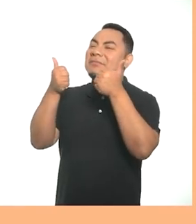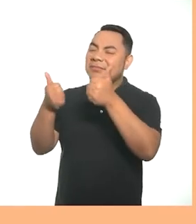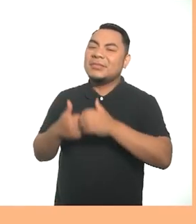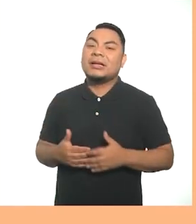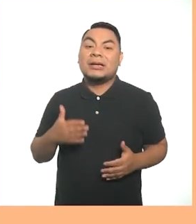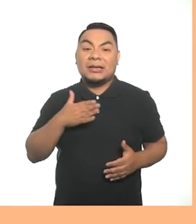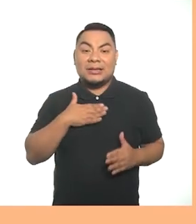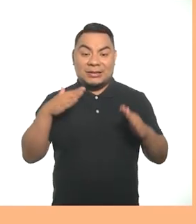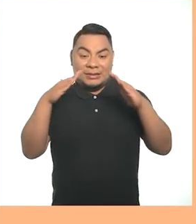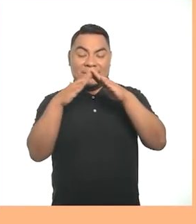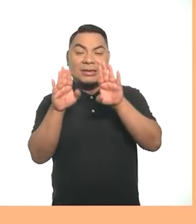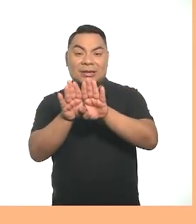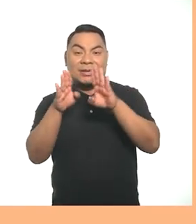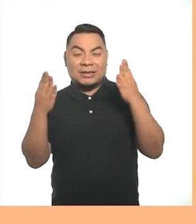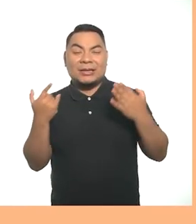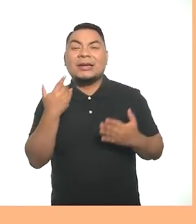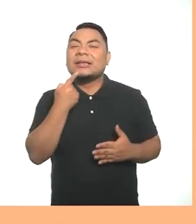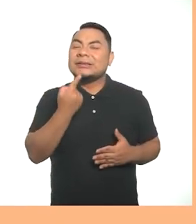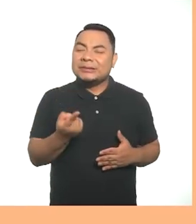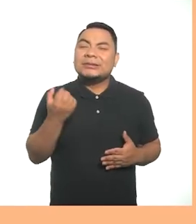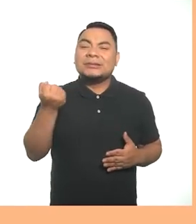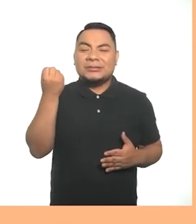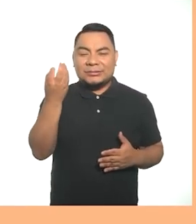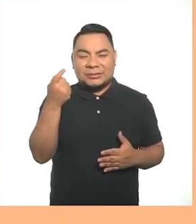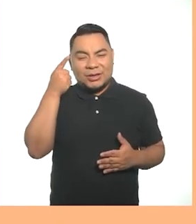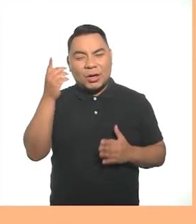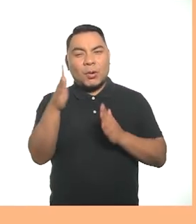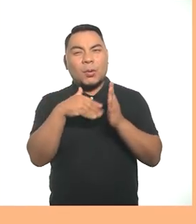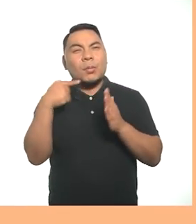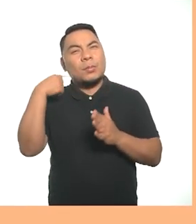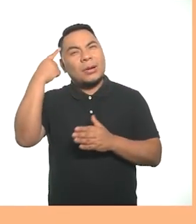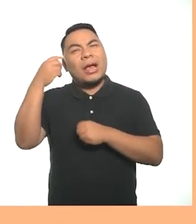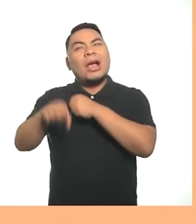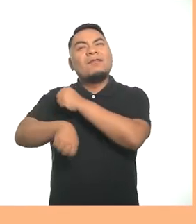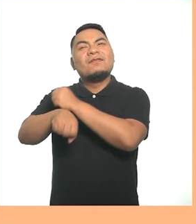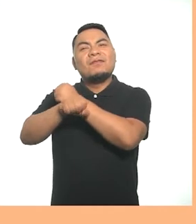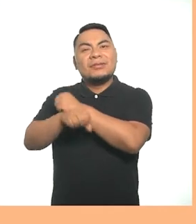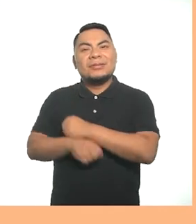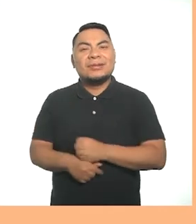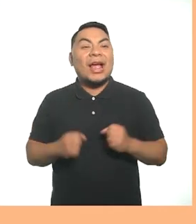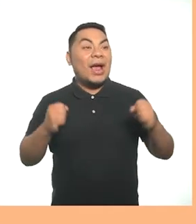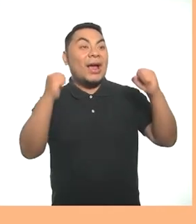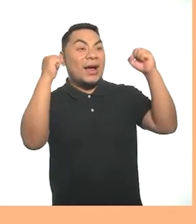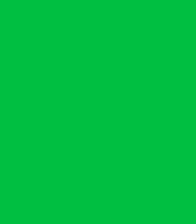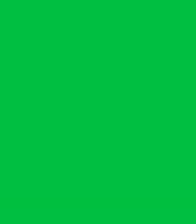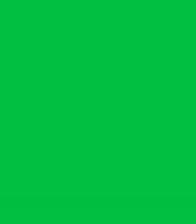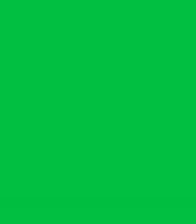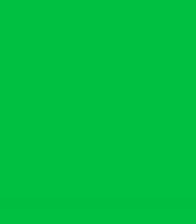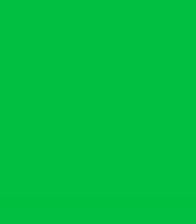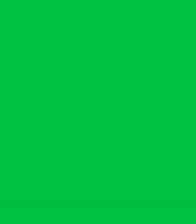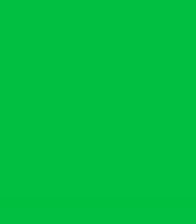¡Excelente! Mi retablo será del gol que nos llevó al Mundial de Fútbol. ¡Gol!